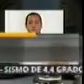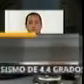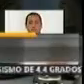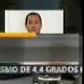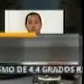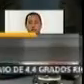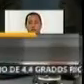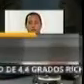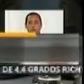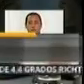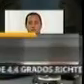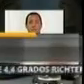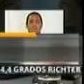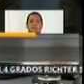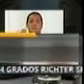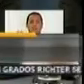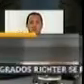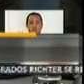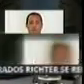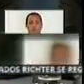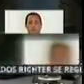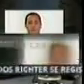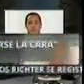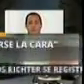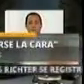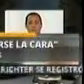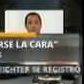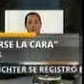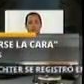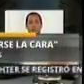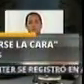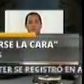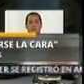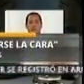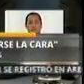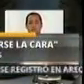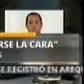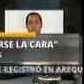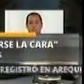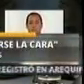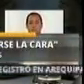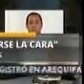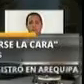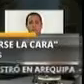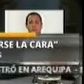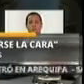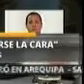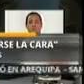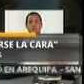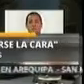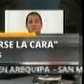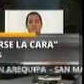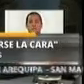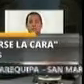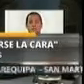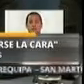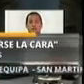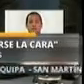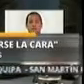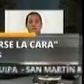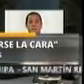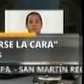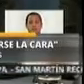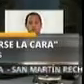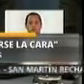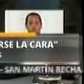el despacho del entonces presidente del Poder Judicial, una reunión solicitada por el entonces ministro